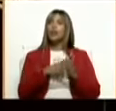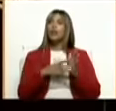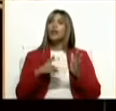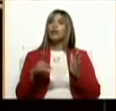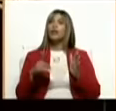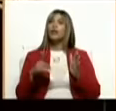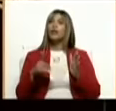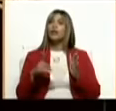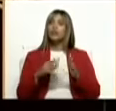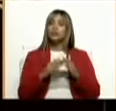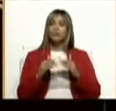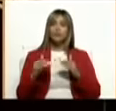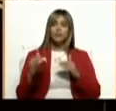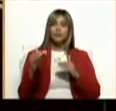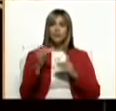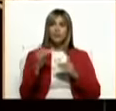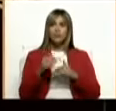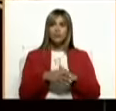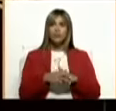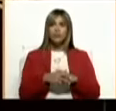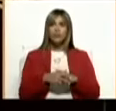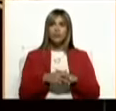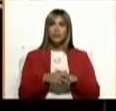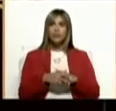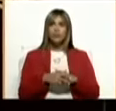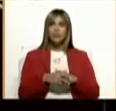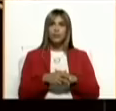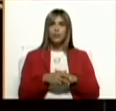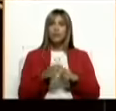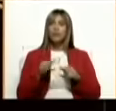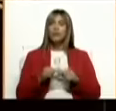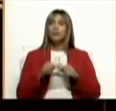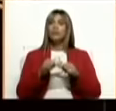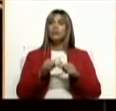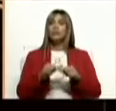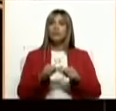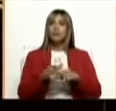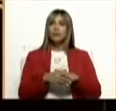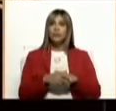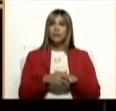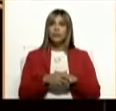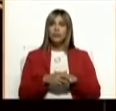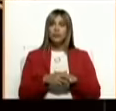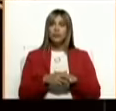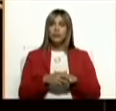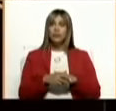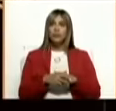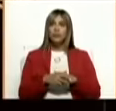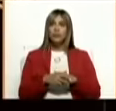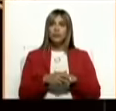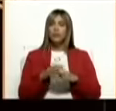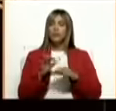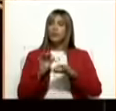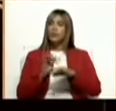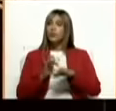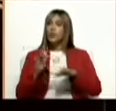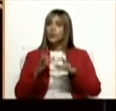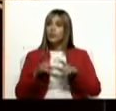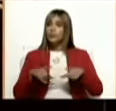supremo de mantener incólume su territorio.